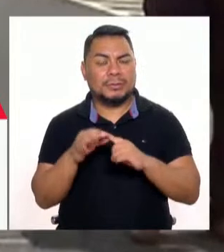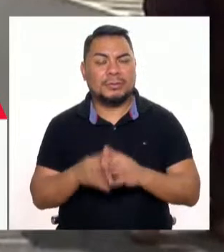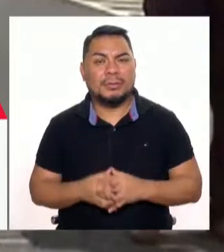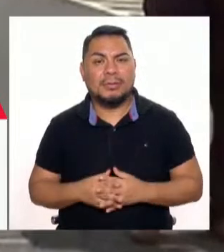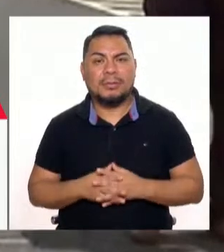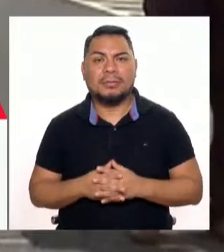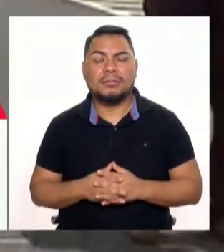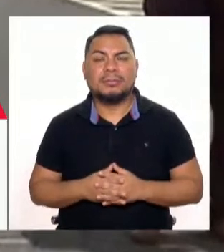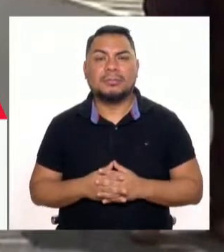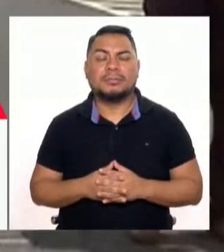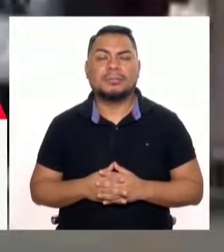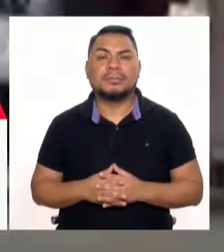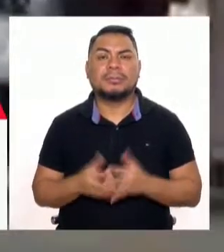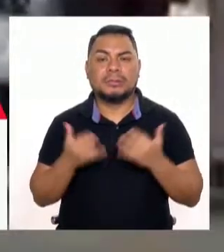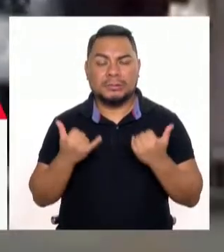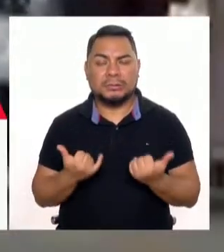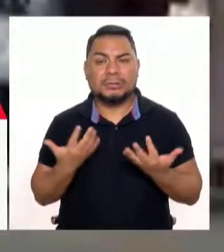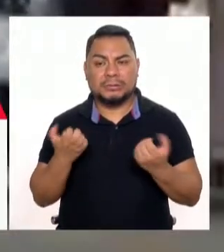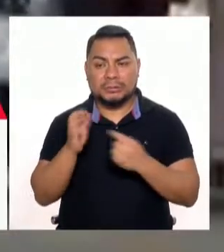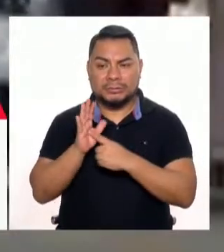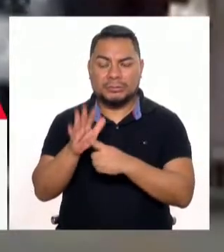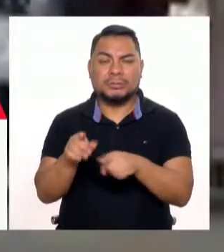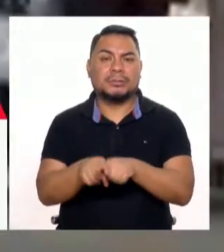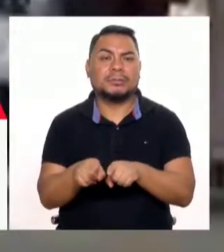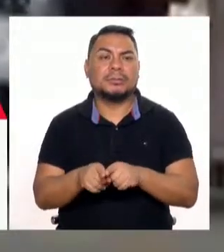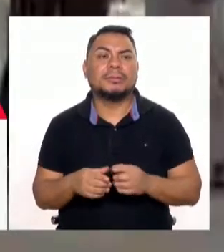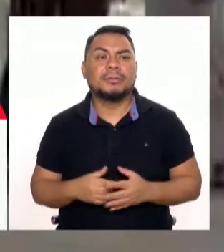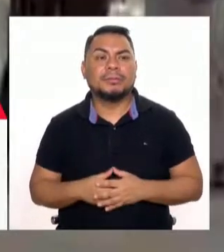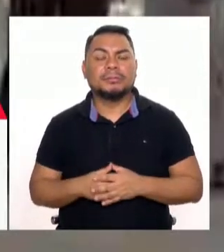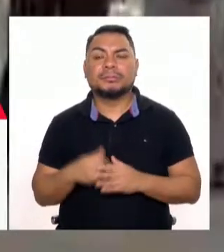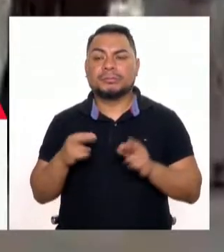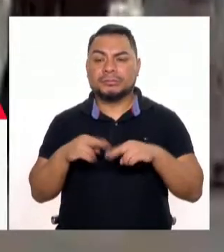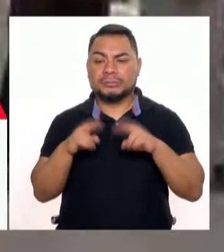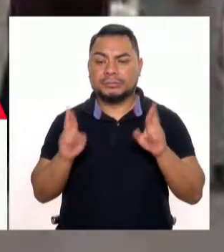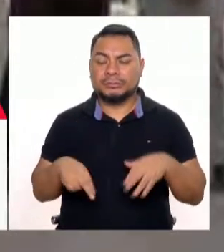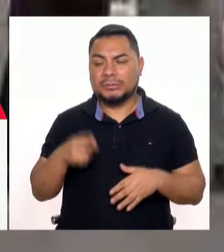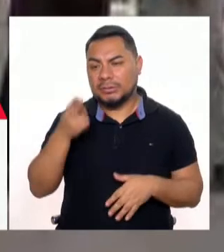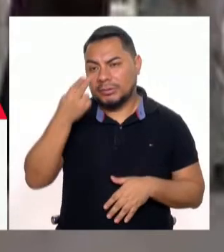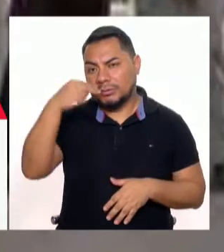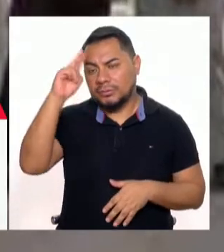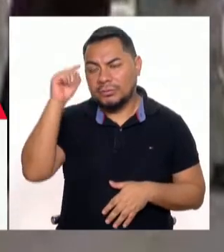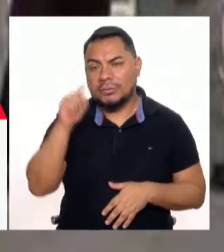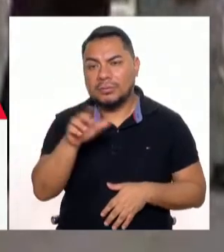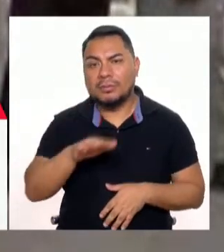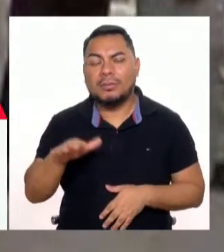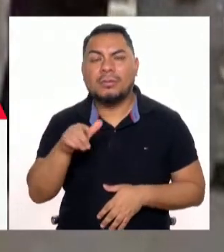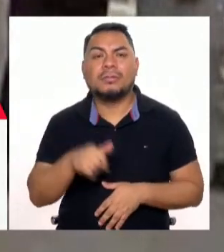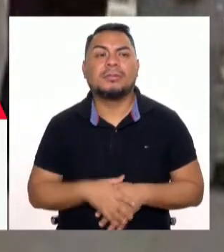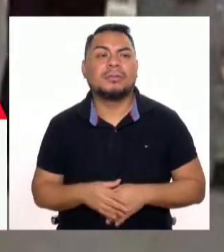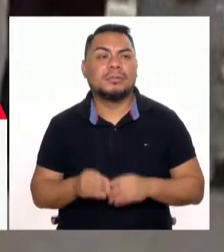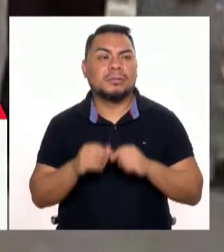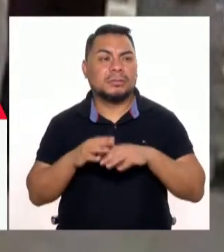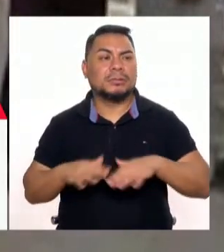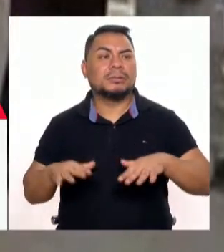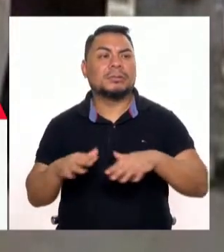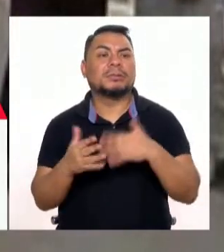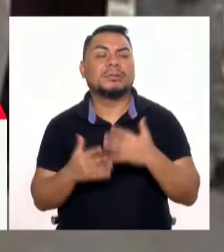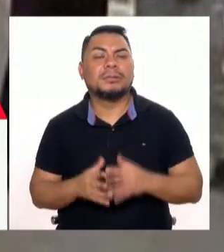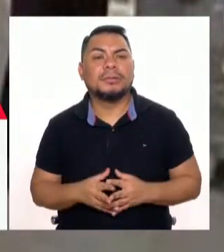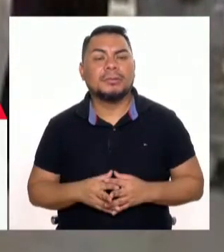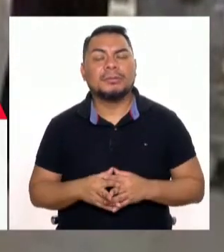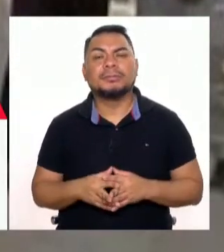quiero presentar también de la región huanuqueña la tierra del cóndor pasa